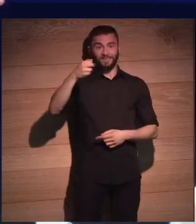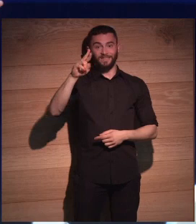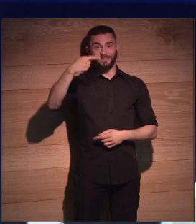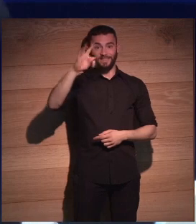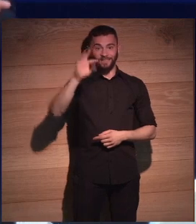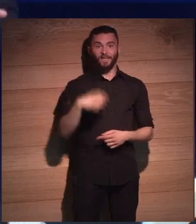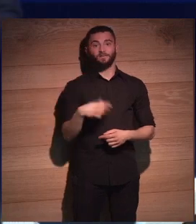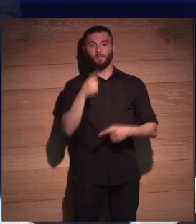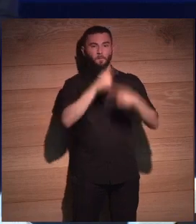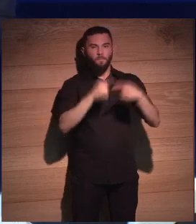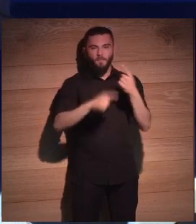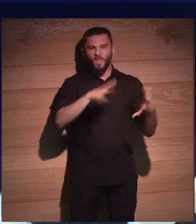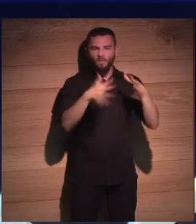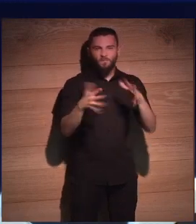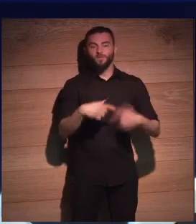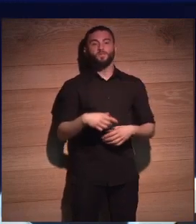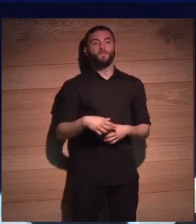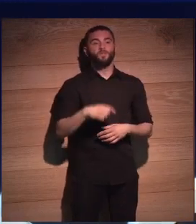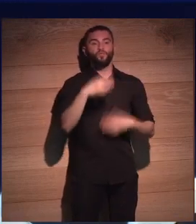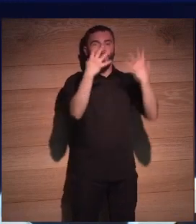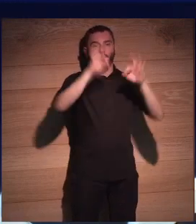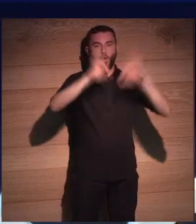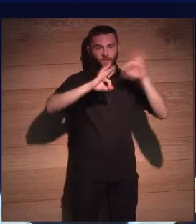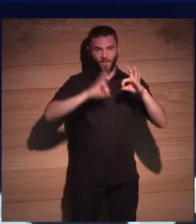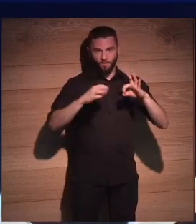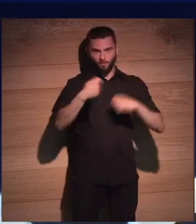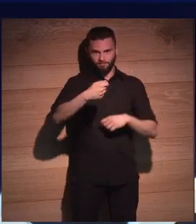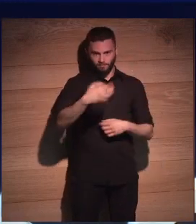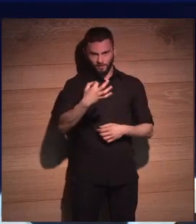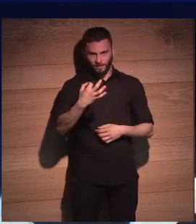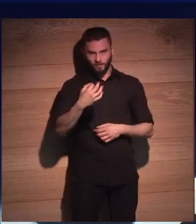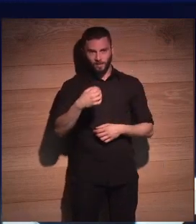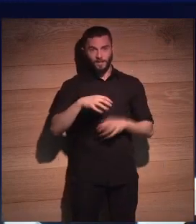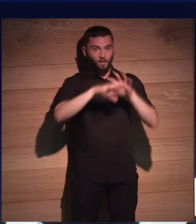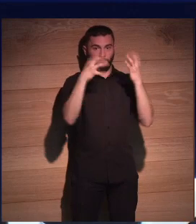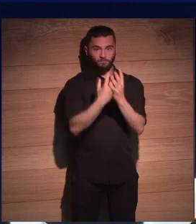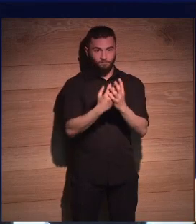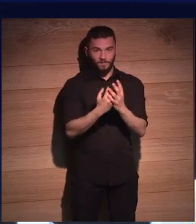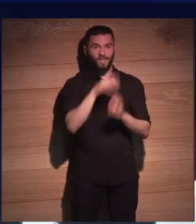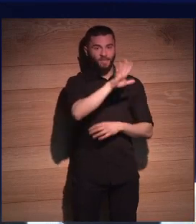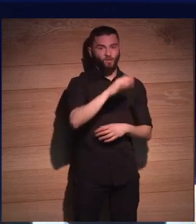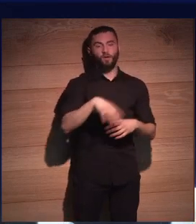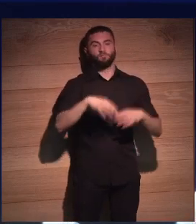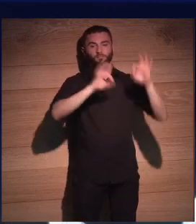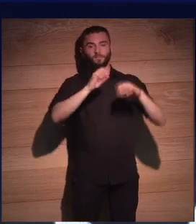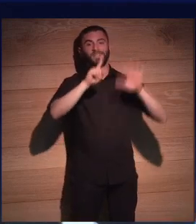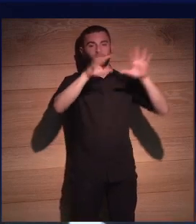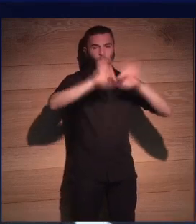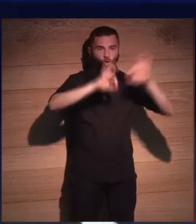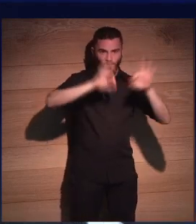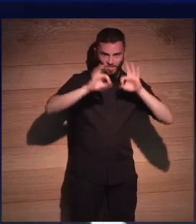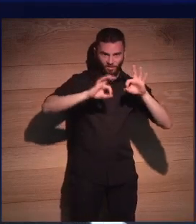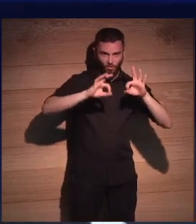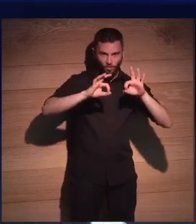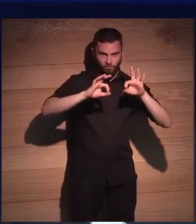coste medio en África es del 9%. Y el coste medio a nivel global es de entre el 5 y el 6%, para que os hagáis una idea. Y estamos hablando